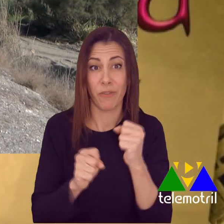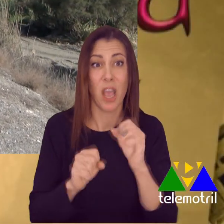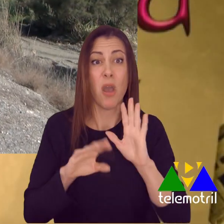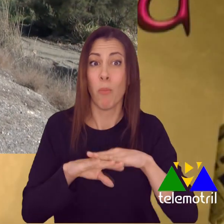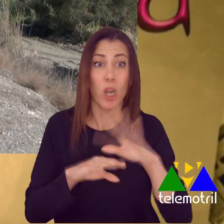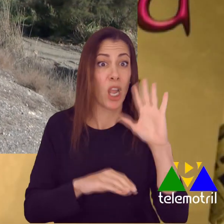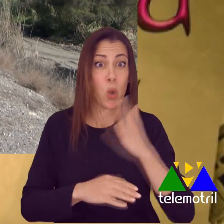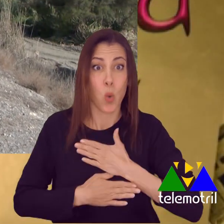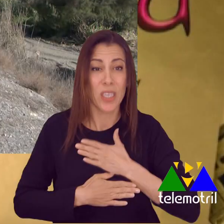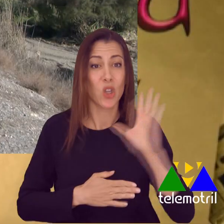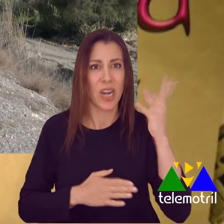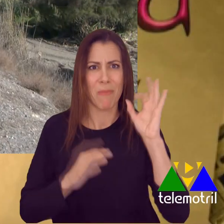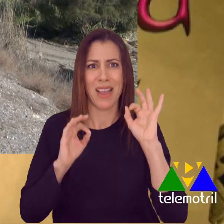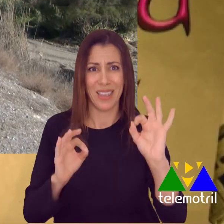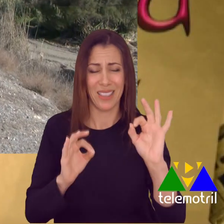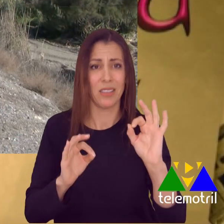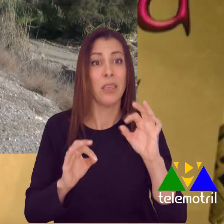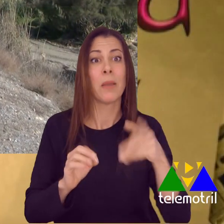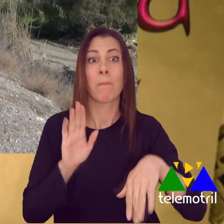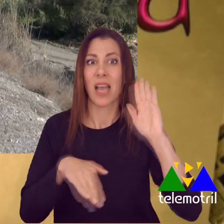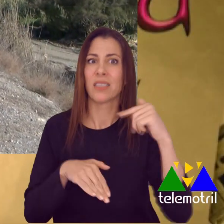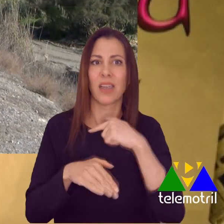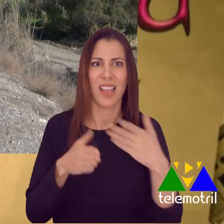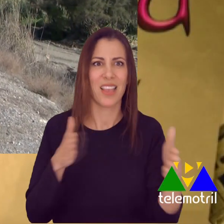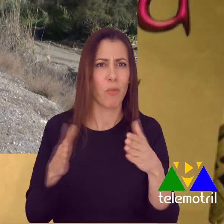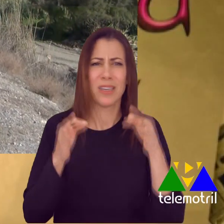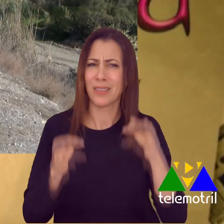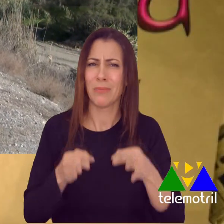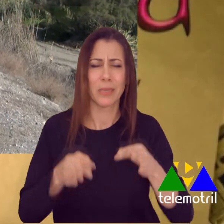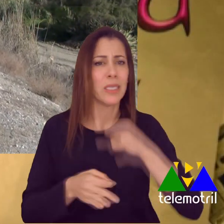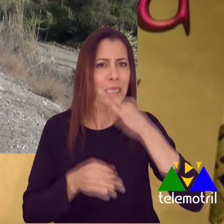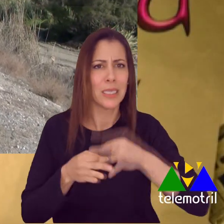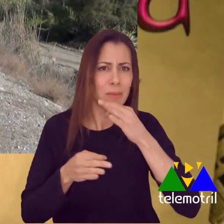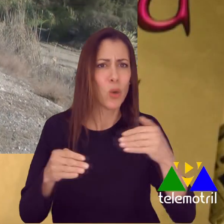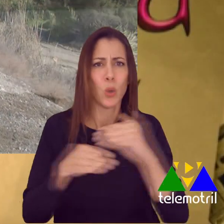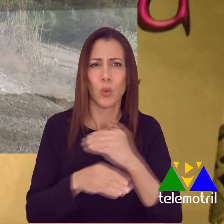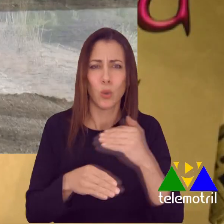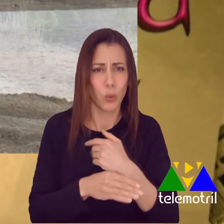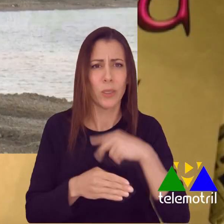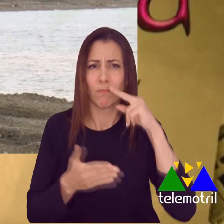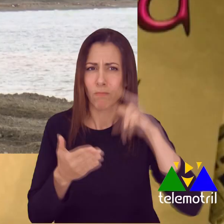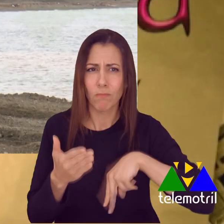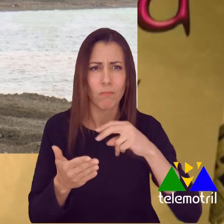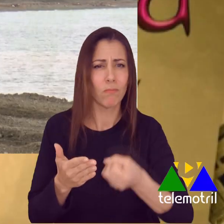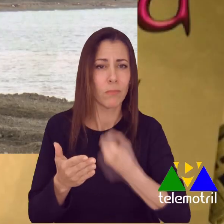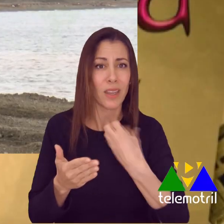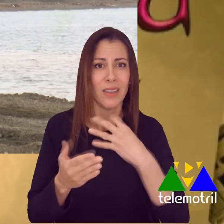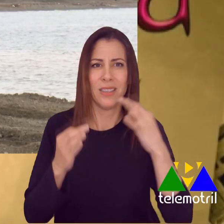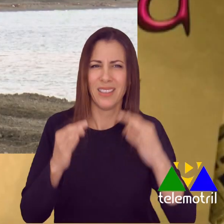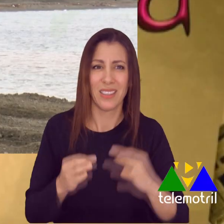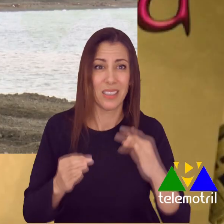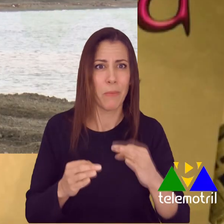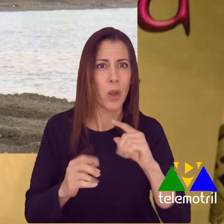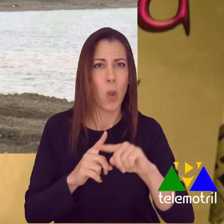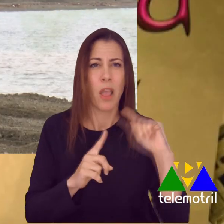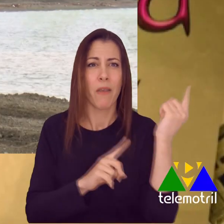clima es así. Y además en esa época. En esa época. Septiembre, octubre. Siempre es septiembre, octubre, donde hay el anticiclón de las Azores,